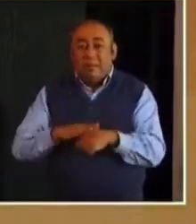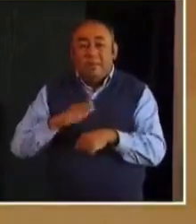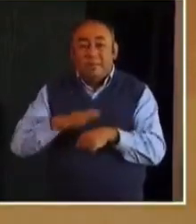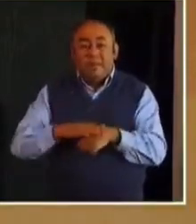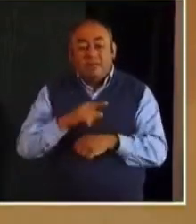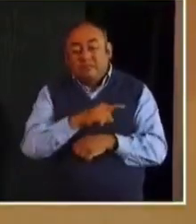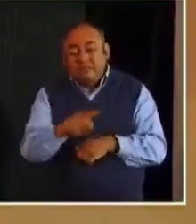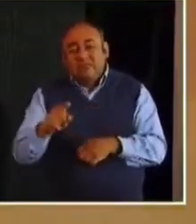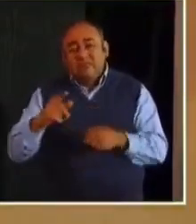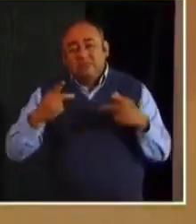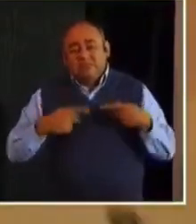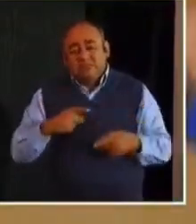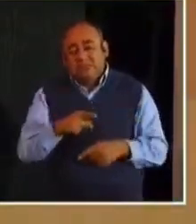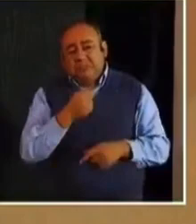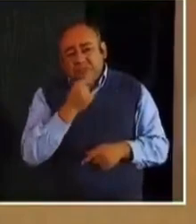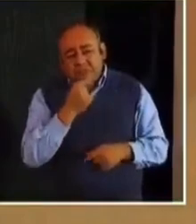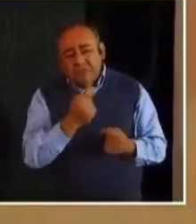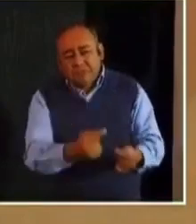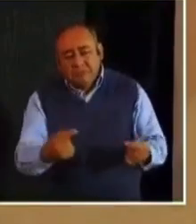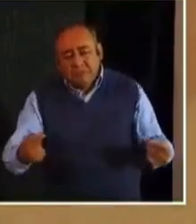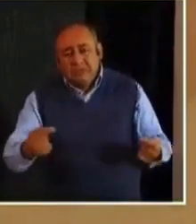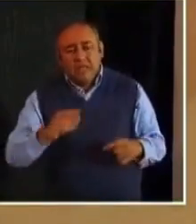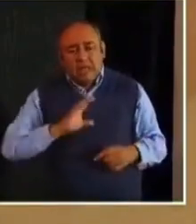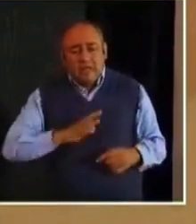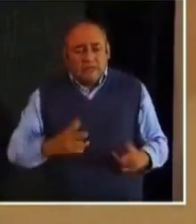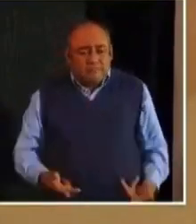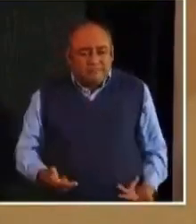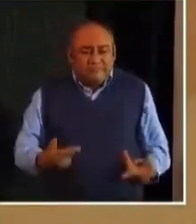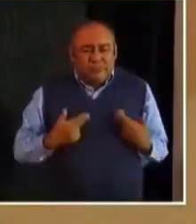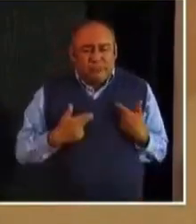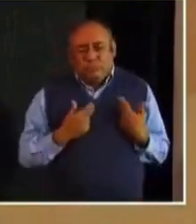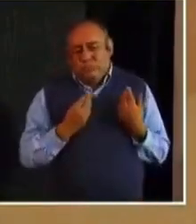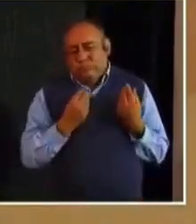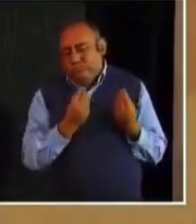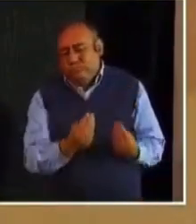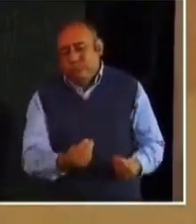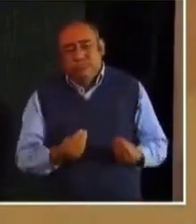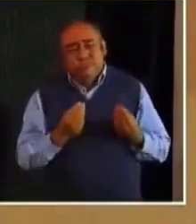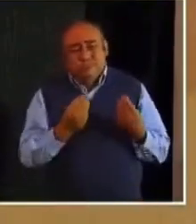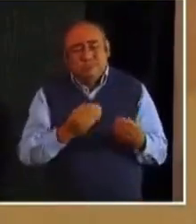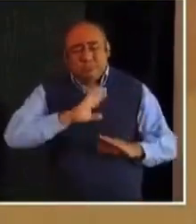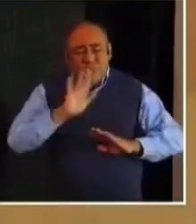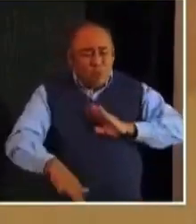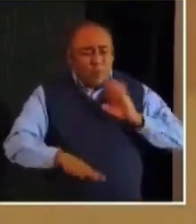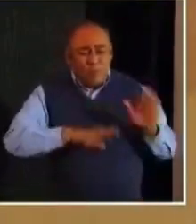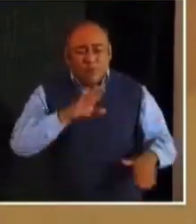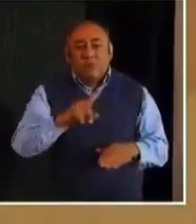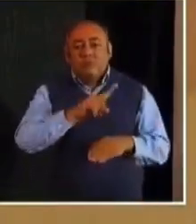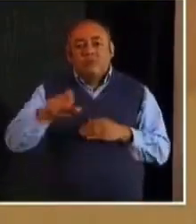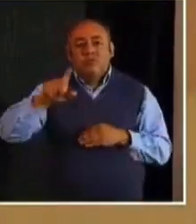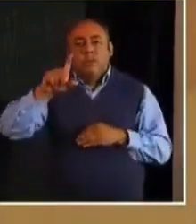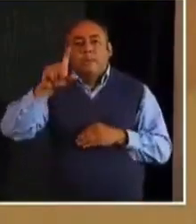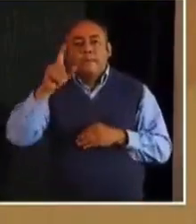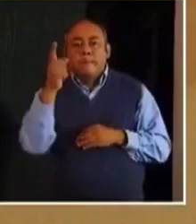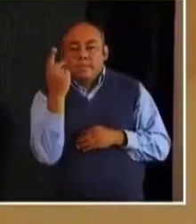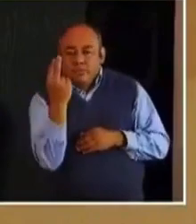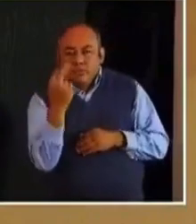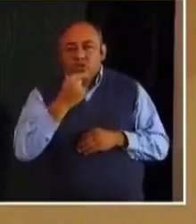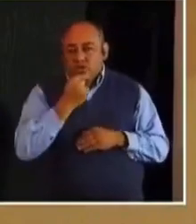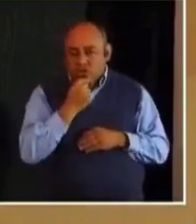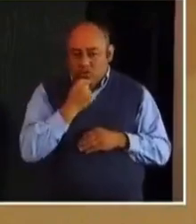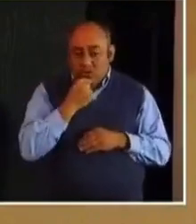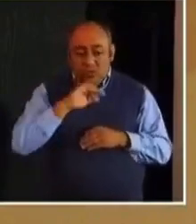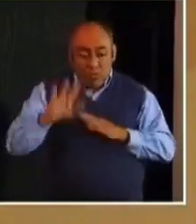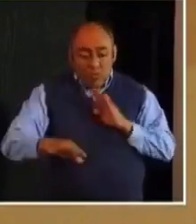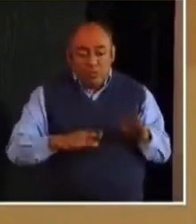por cáncer que en los últimos diez años ese año fallecieron 125 niños a causa